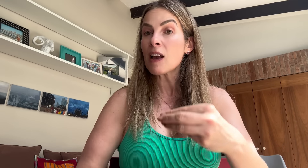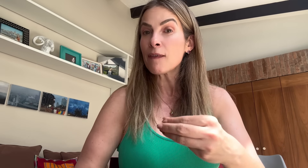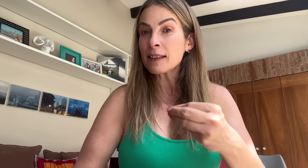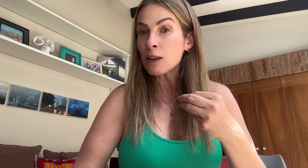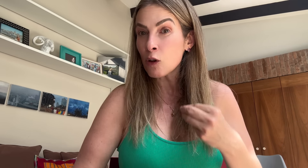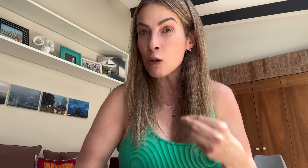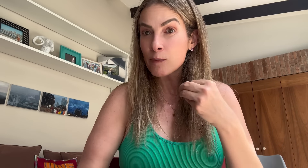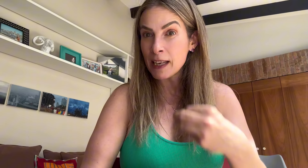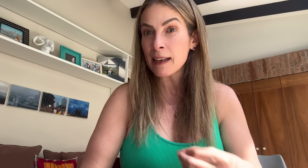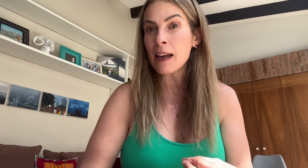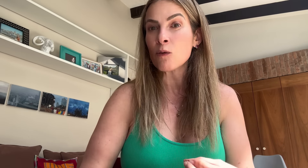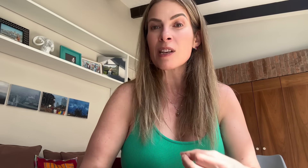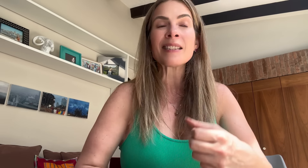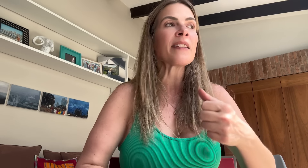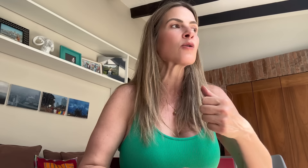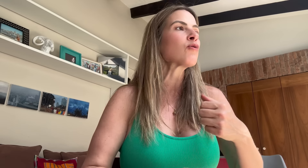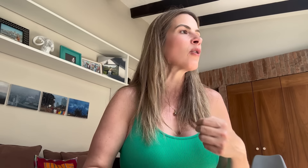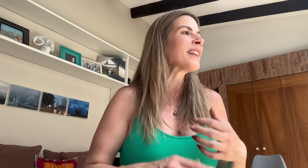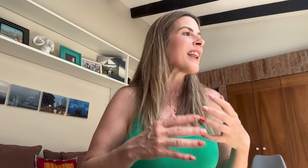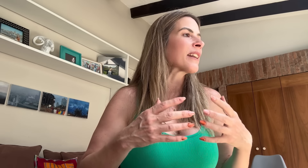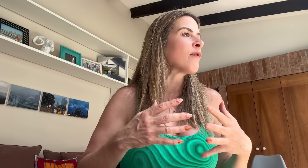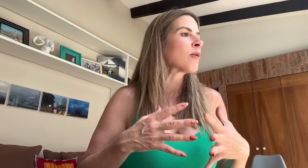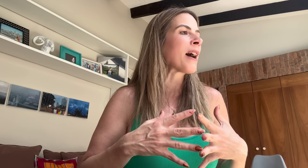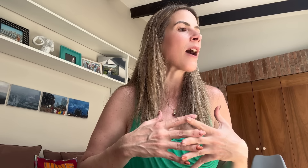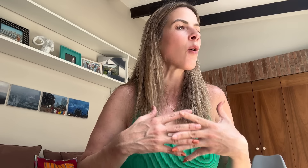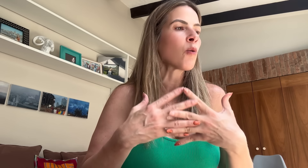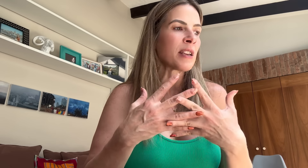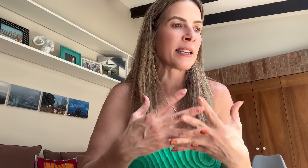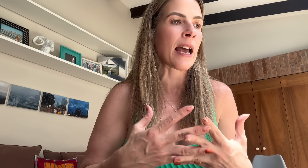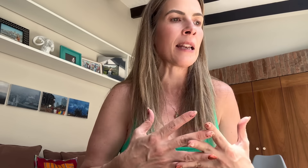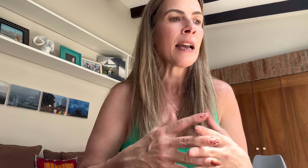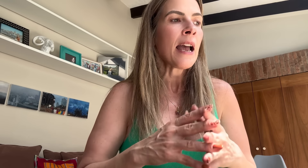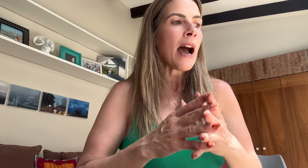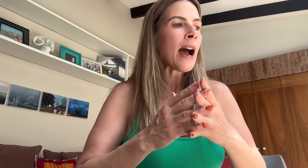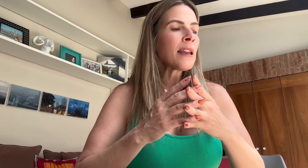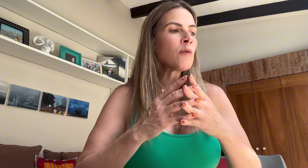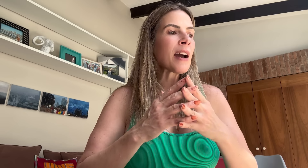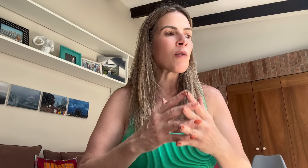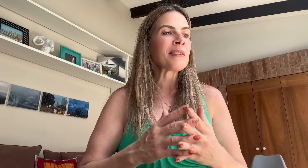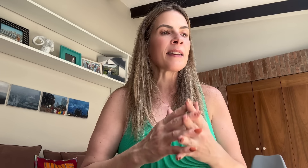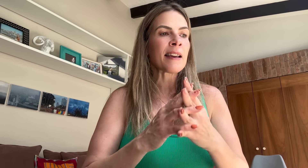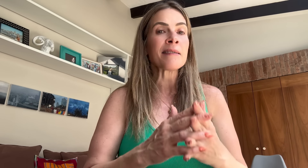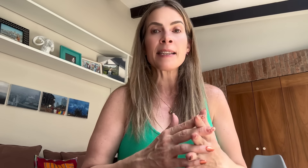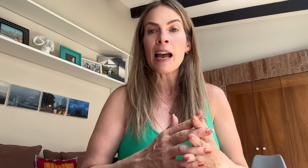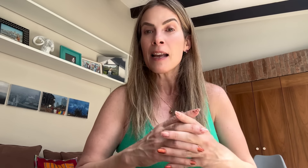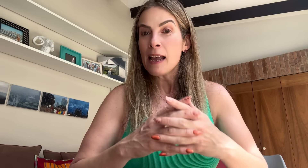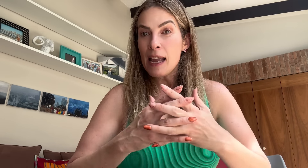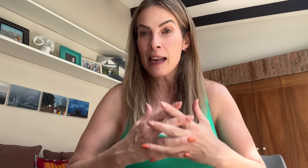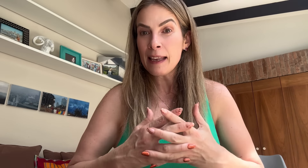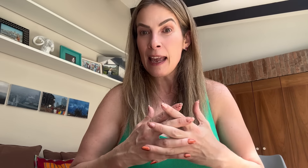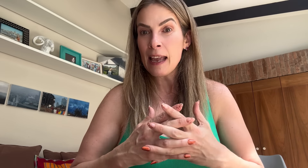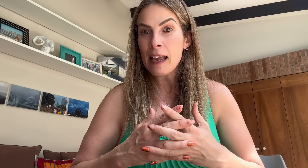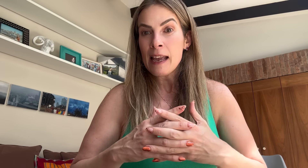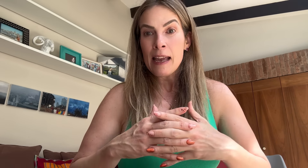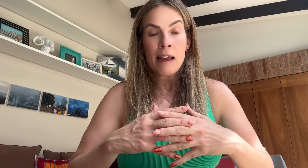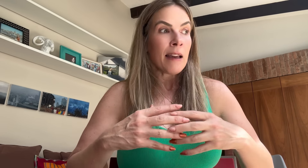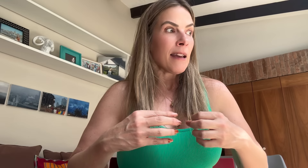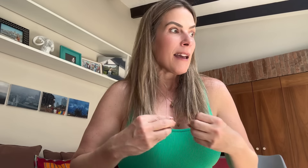nos afecta a todos los mexicanos. Es la discusión de la reforma judicial. Hay una coincidencia en que